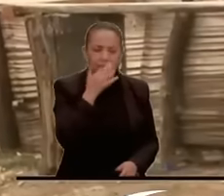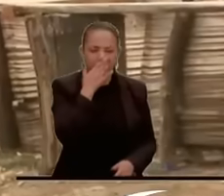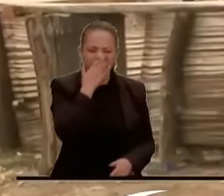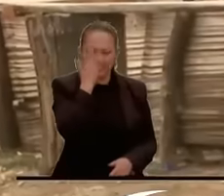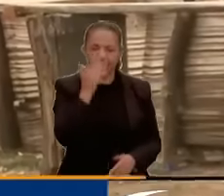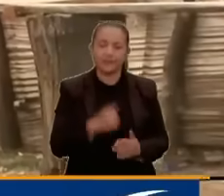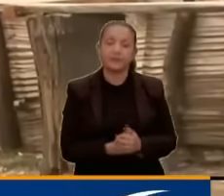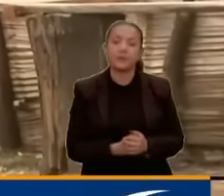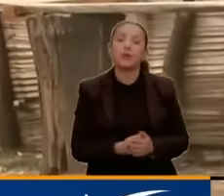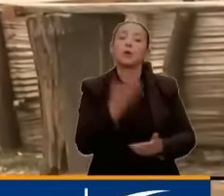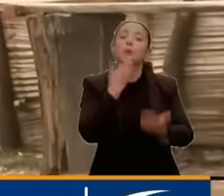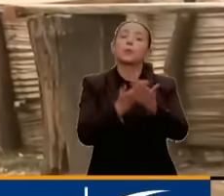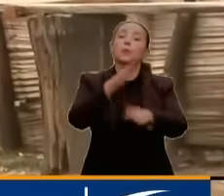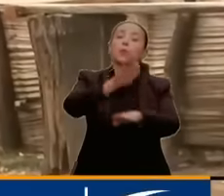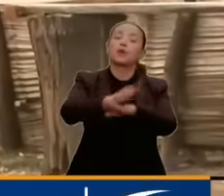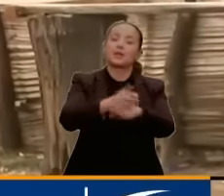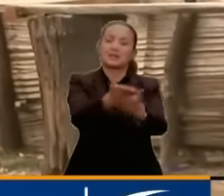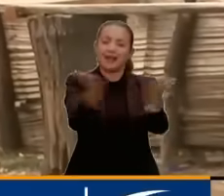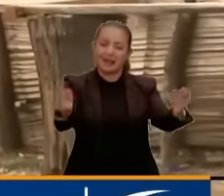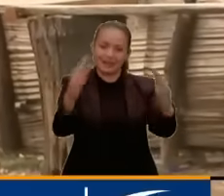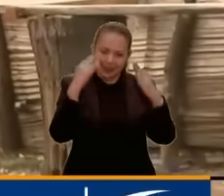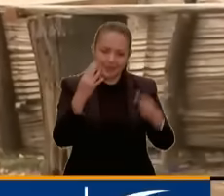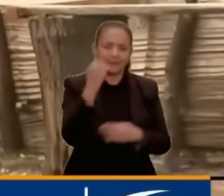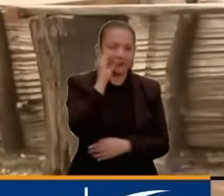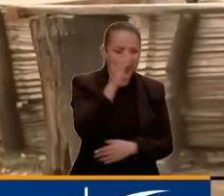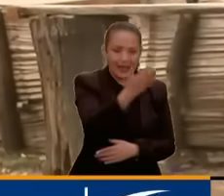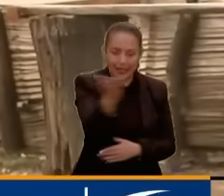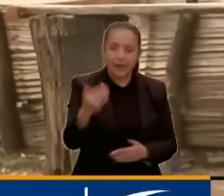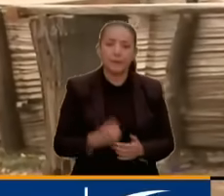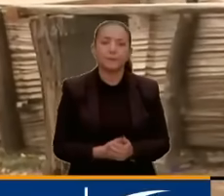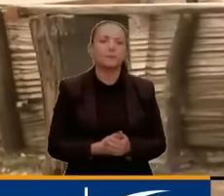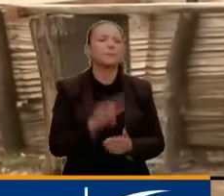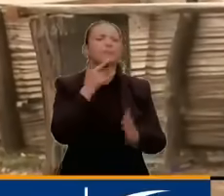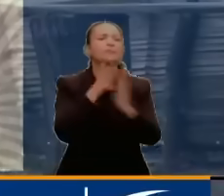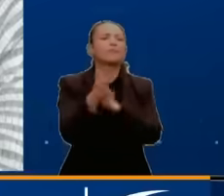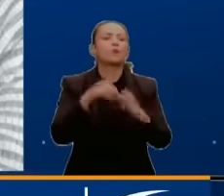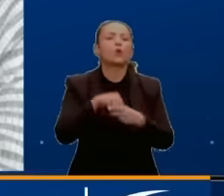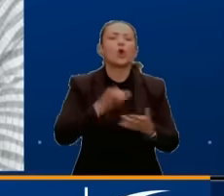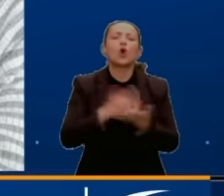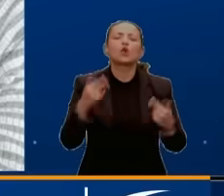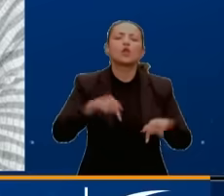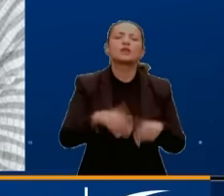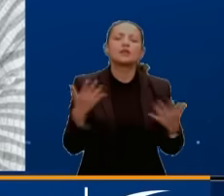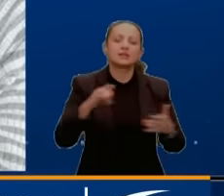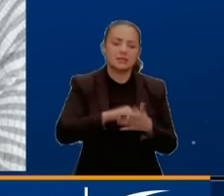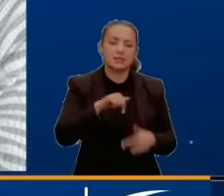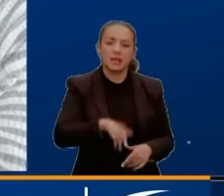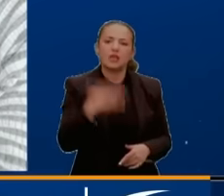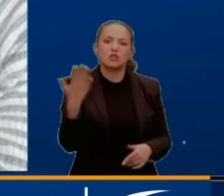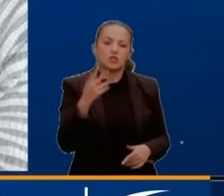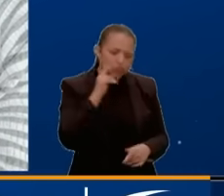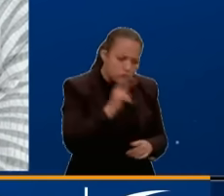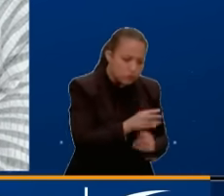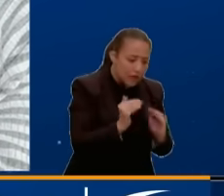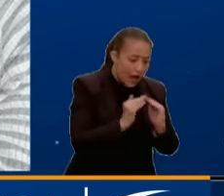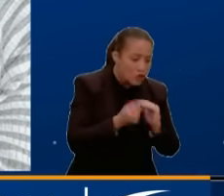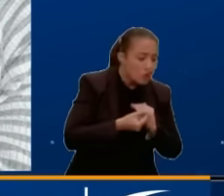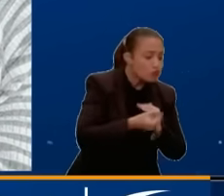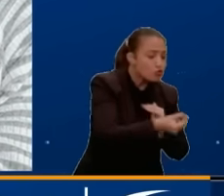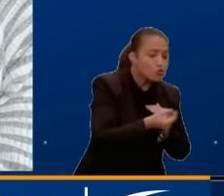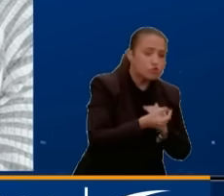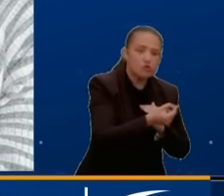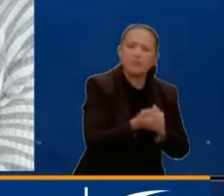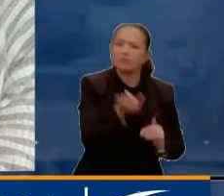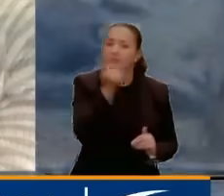Daniela, televidentes, buenas tardes. Nosotros nos encontramos en el lugar donde encontraron el cuerpo, a pocos minutos de su vivienda. ¿Qué fue lo que pasó?